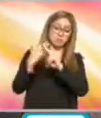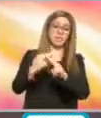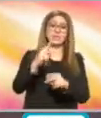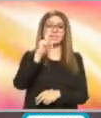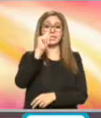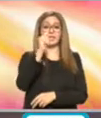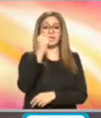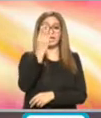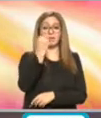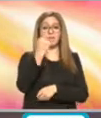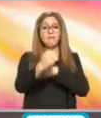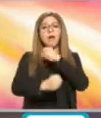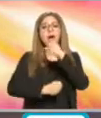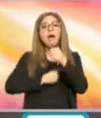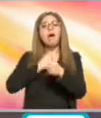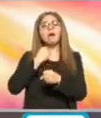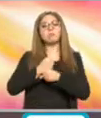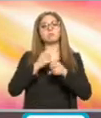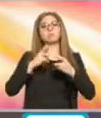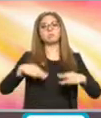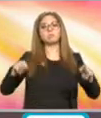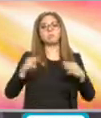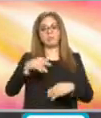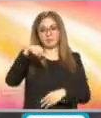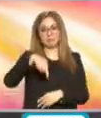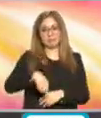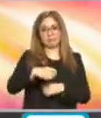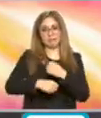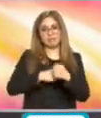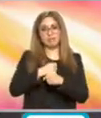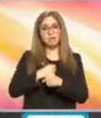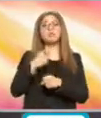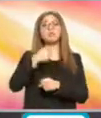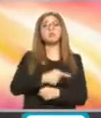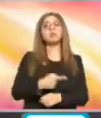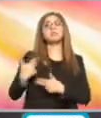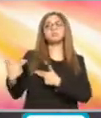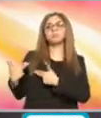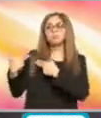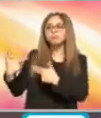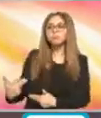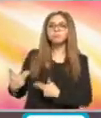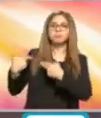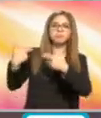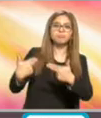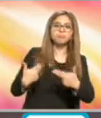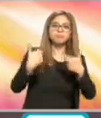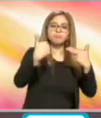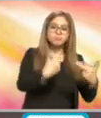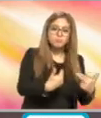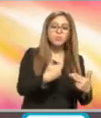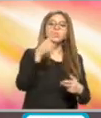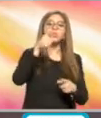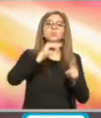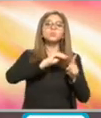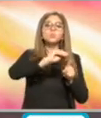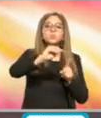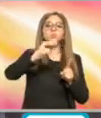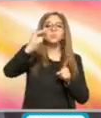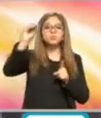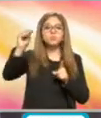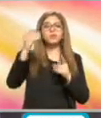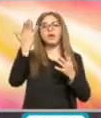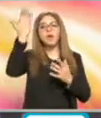música, 79 Sí, ya ajá. este año. Y bueno, han pasado varias generaciones. Sí, así es. Han estado en el emblemático